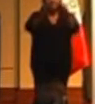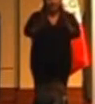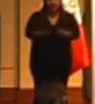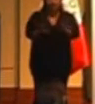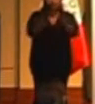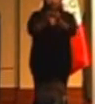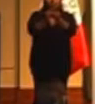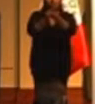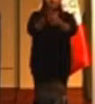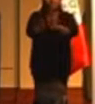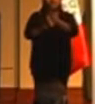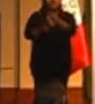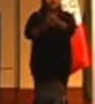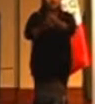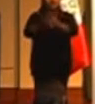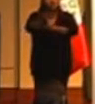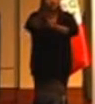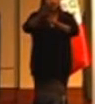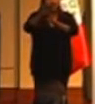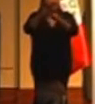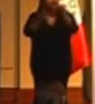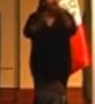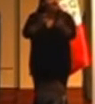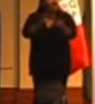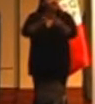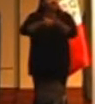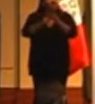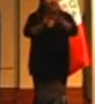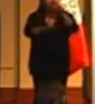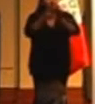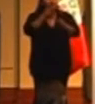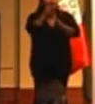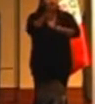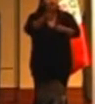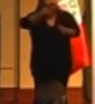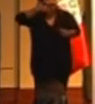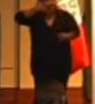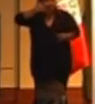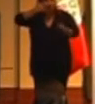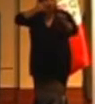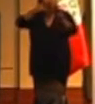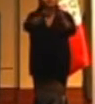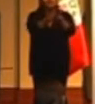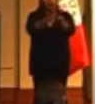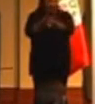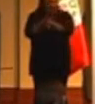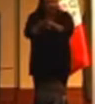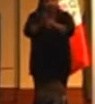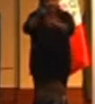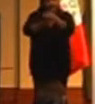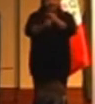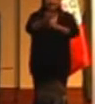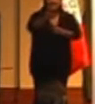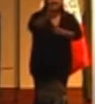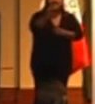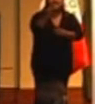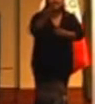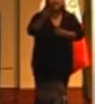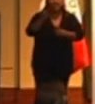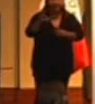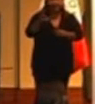seguridad ciudadana no solamente existe en los teléfonos que he mencionado, sino fundamentalmente está en la central de alerta